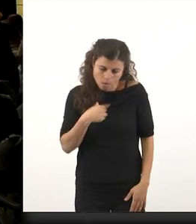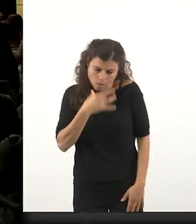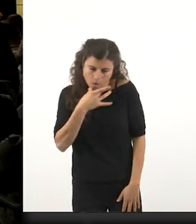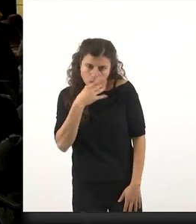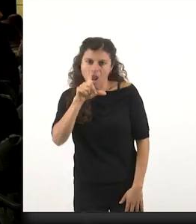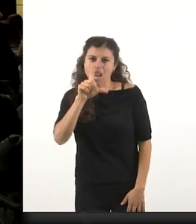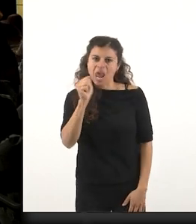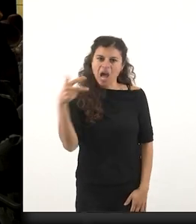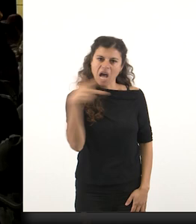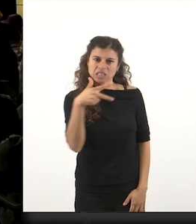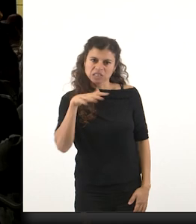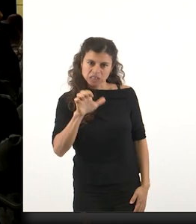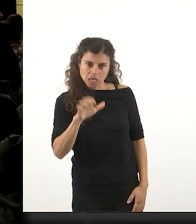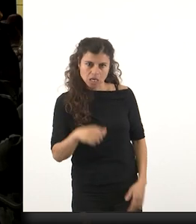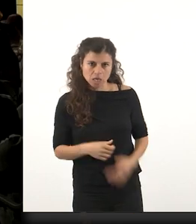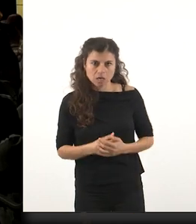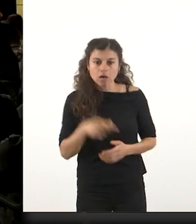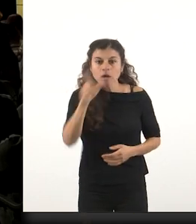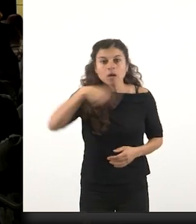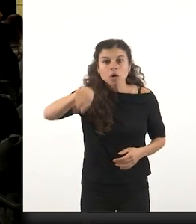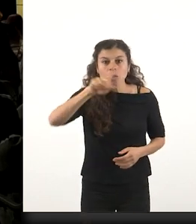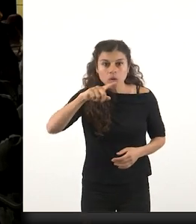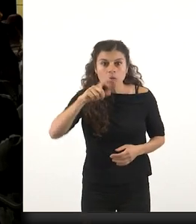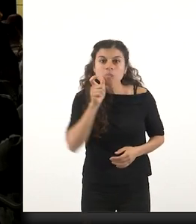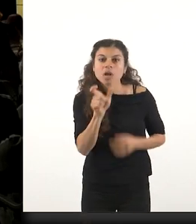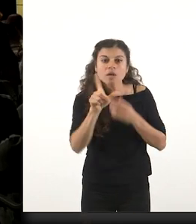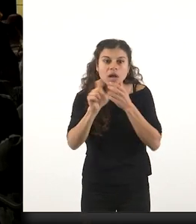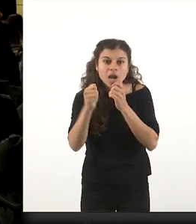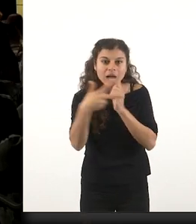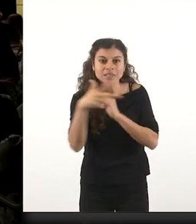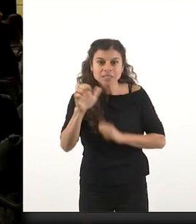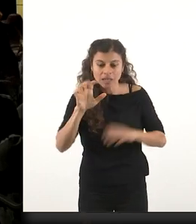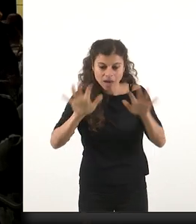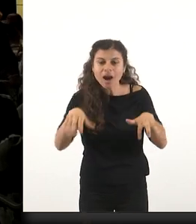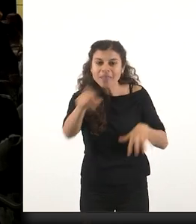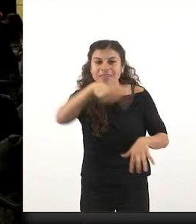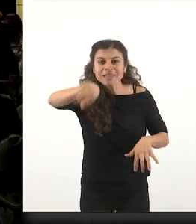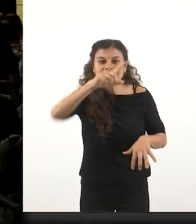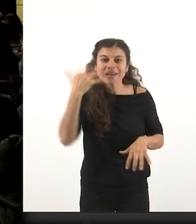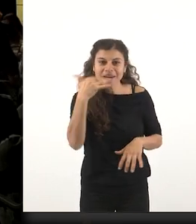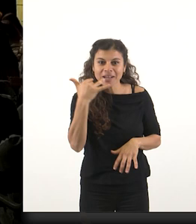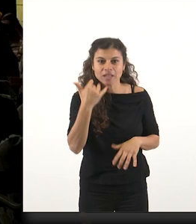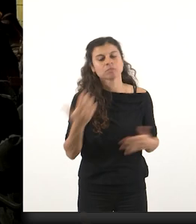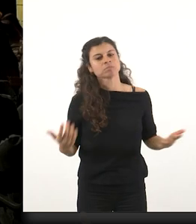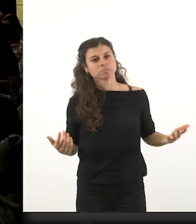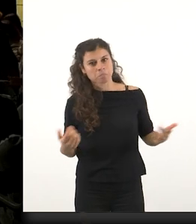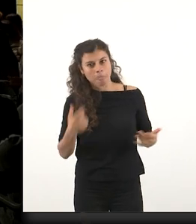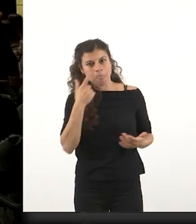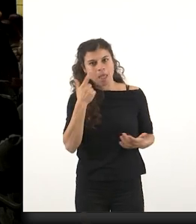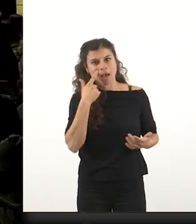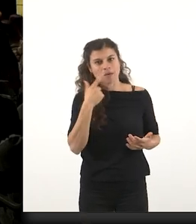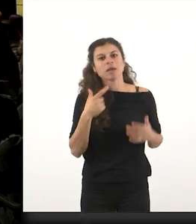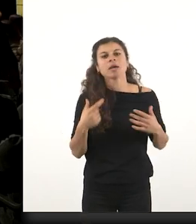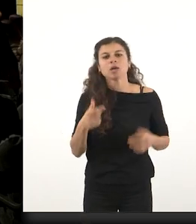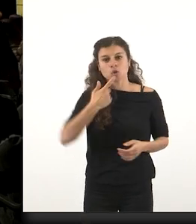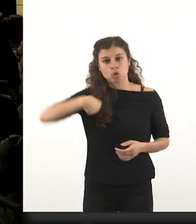no. Subáis a reír en Cádiz cuando digo la H. Mira, vamos a ver, que ahí arriba, de Peñaperros para arriba, cuando